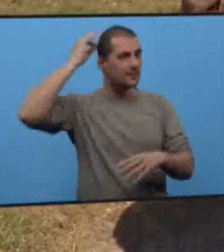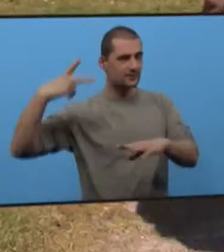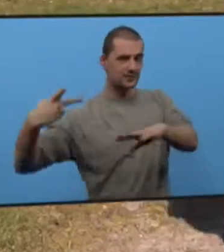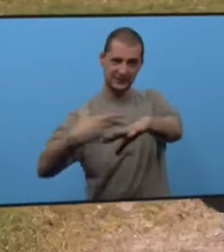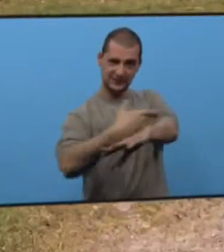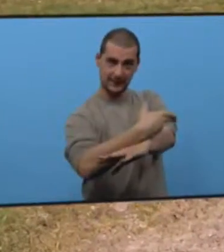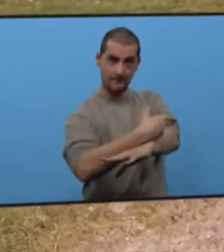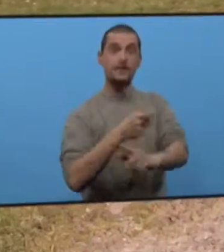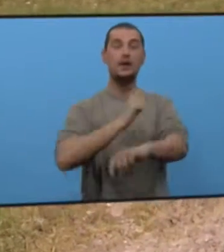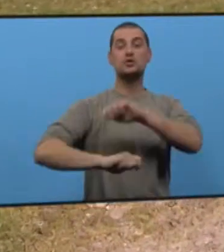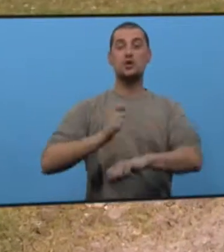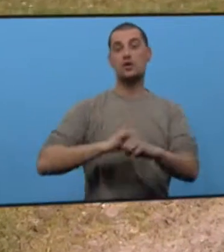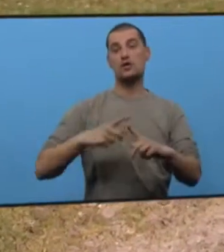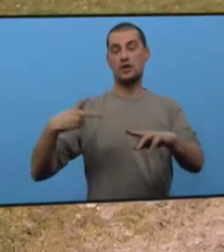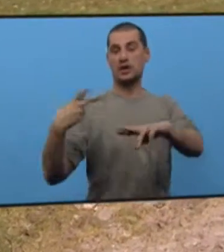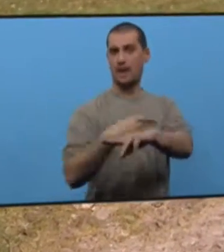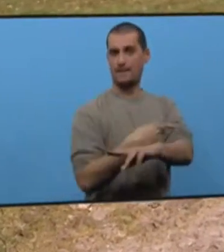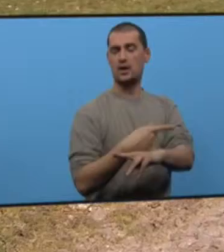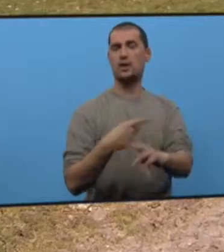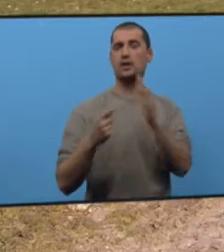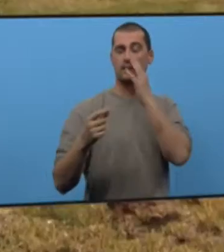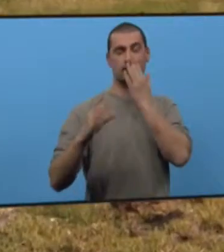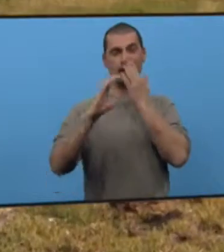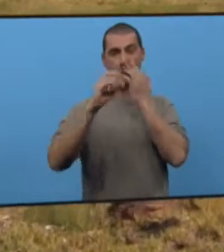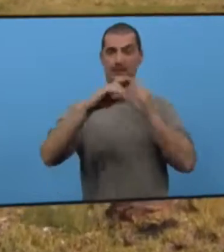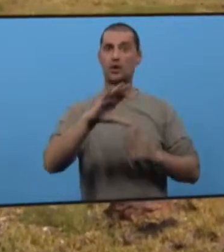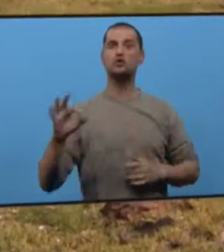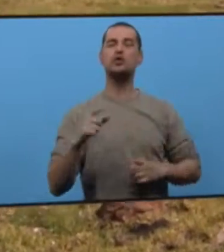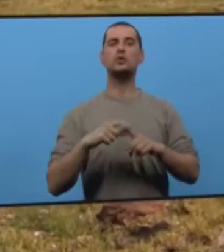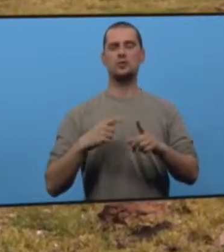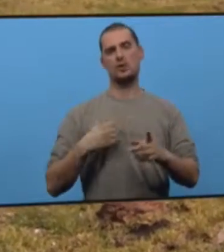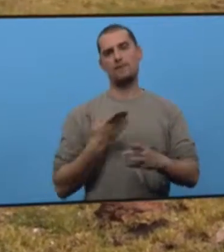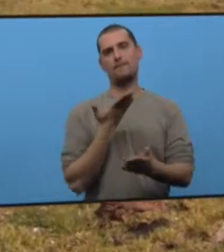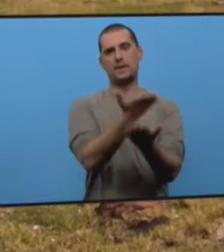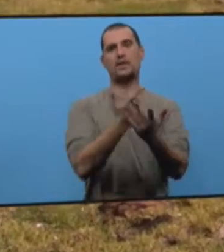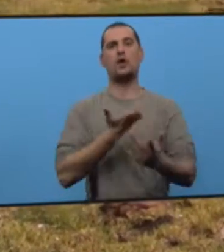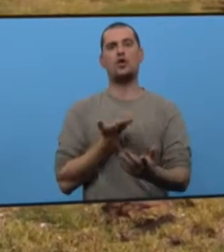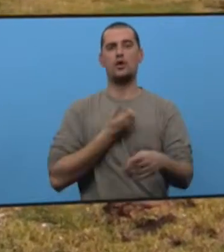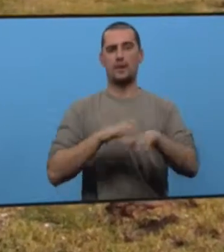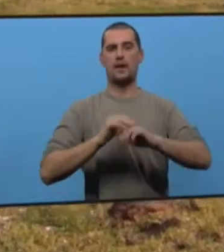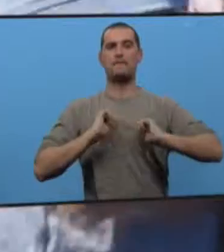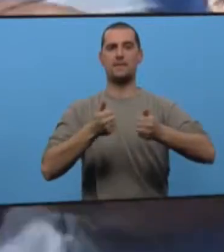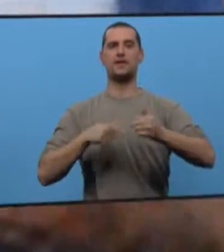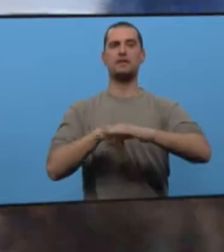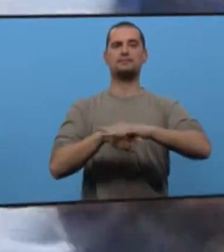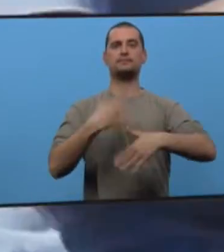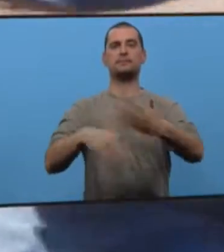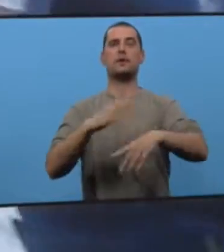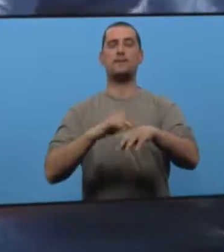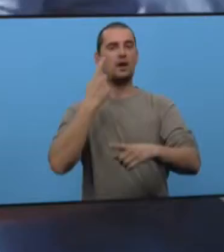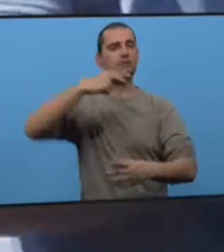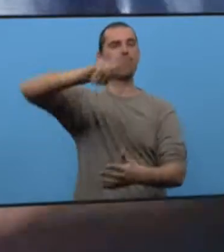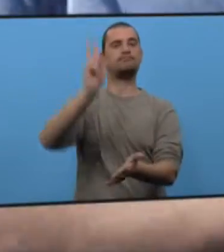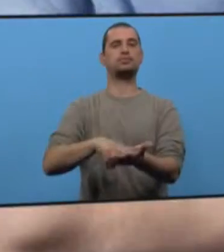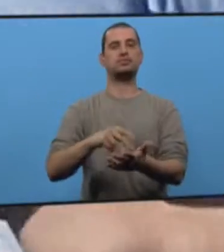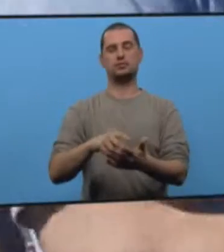A Asociación da Rapa de Candaoso solicitou ao Concello o seu apoio para iniciar os trámites para que sexa considerada Festa de Interese